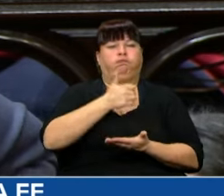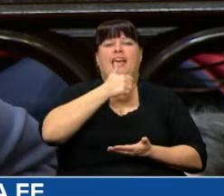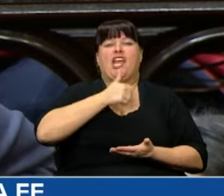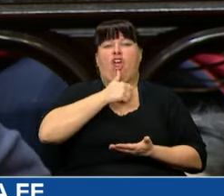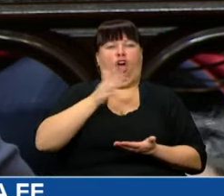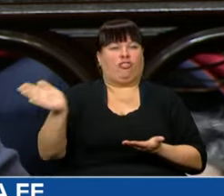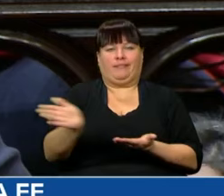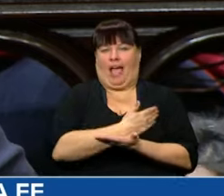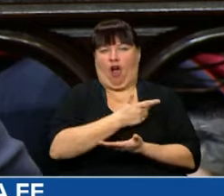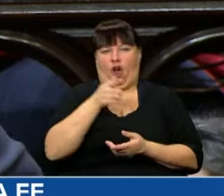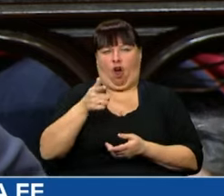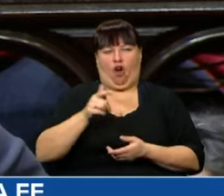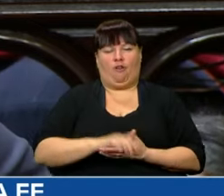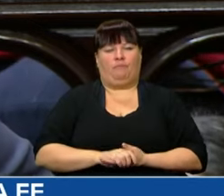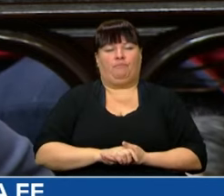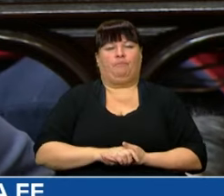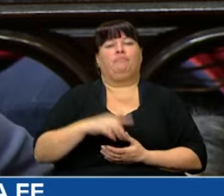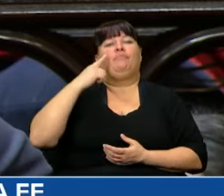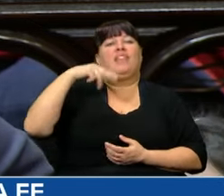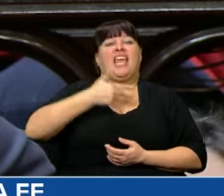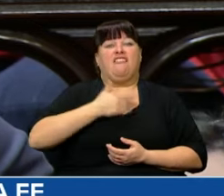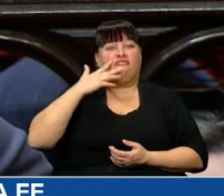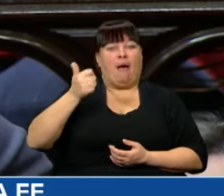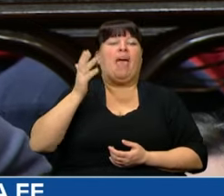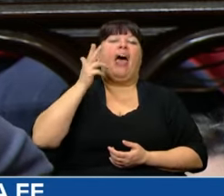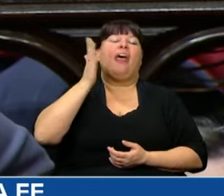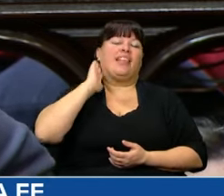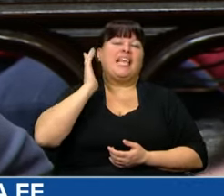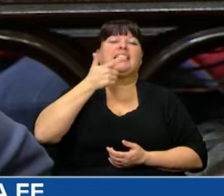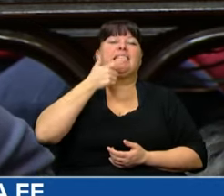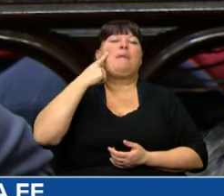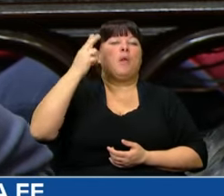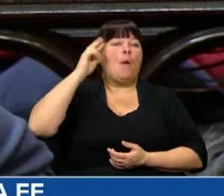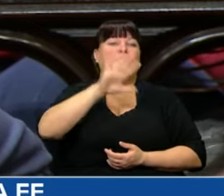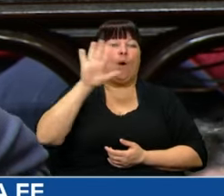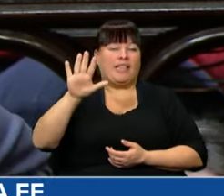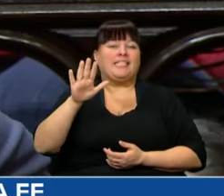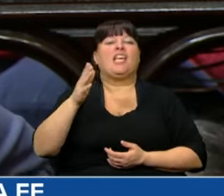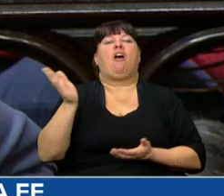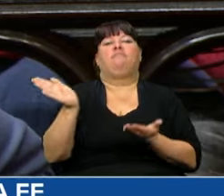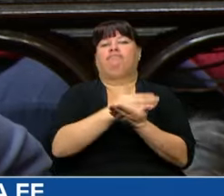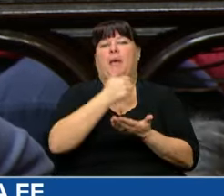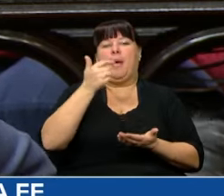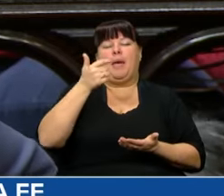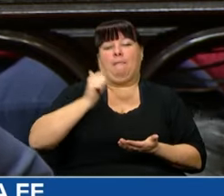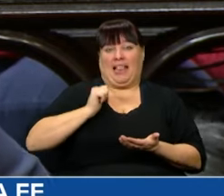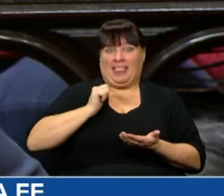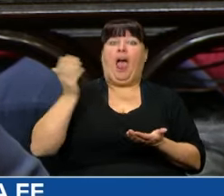Hipólito Yrigoyen. Infamia fue el 16 de septiembre del 55 cuando derrocaron al general